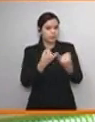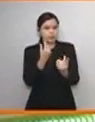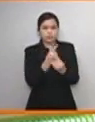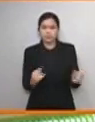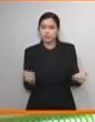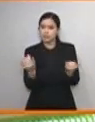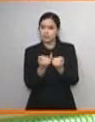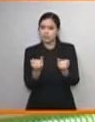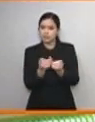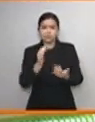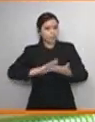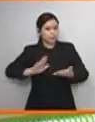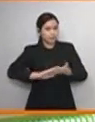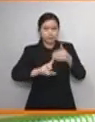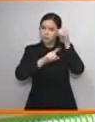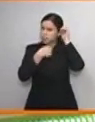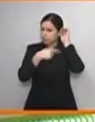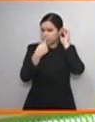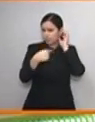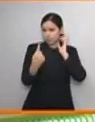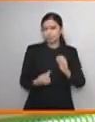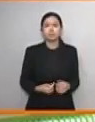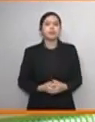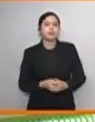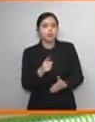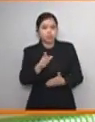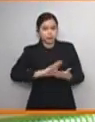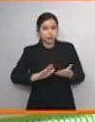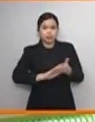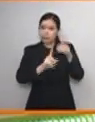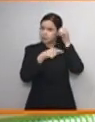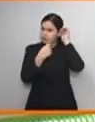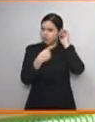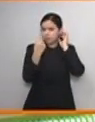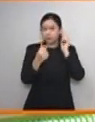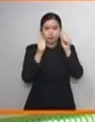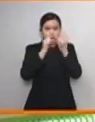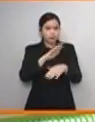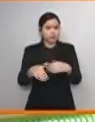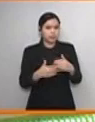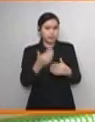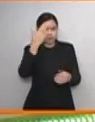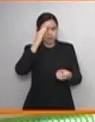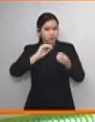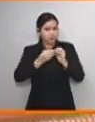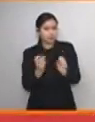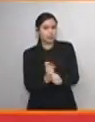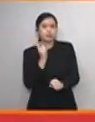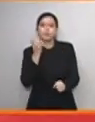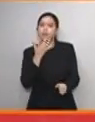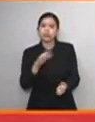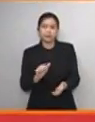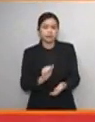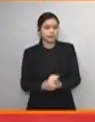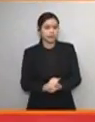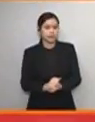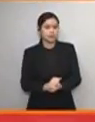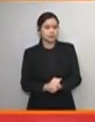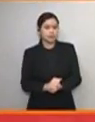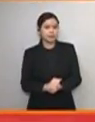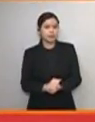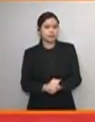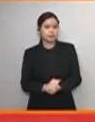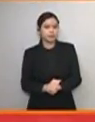gratis. Tienes una jugada gratis por el mismo monto que invertiste en la diaria. Pues si tú invertiste para más uno, atentos porque conoceremos su número favorecido,